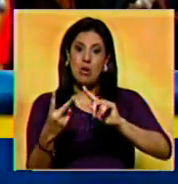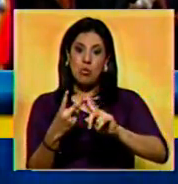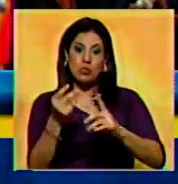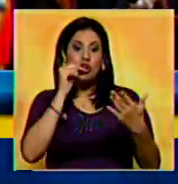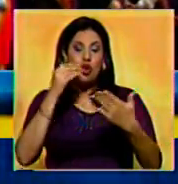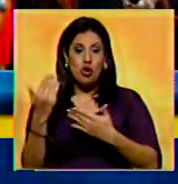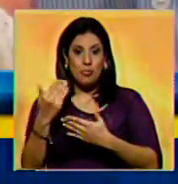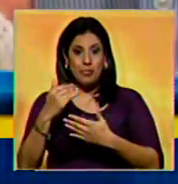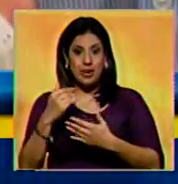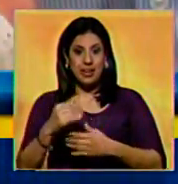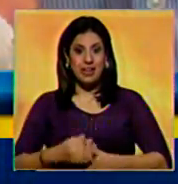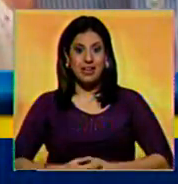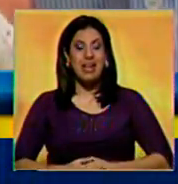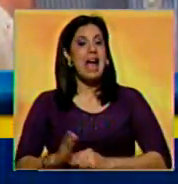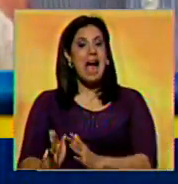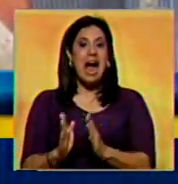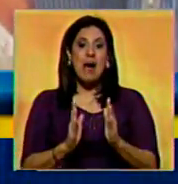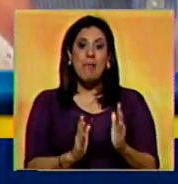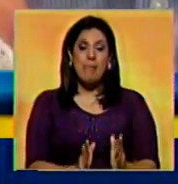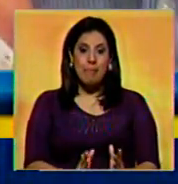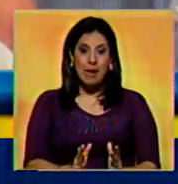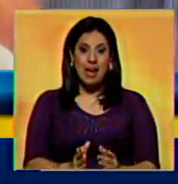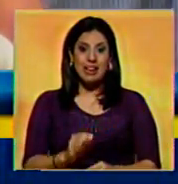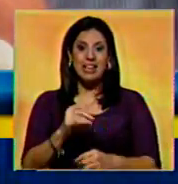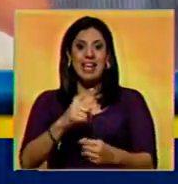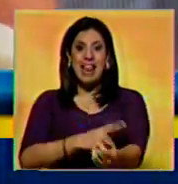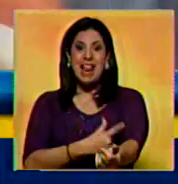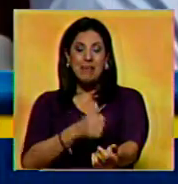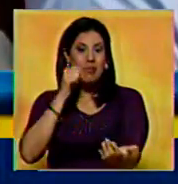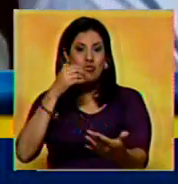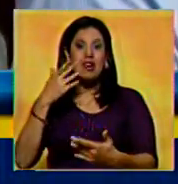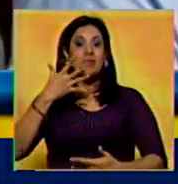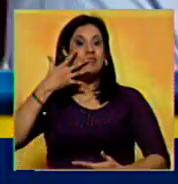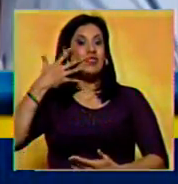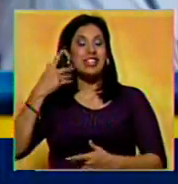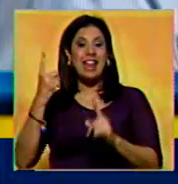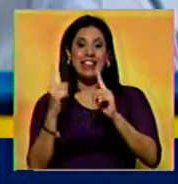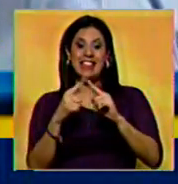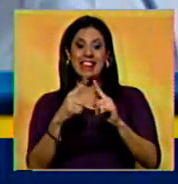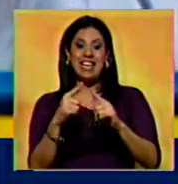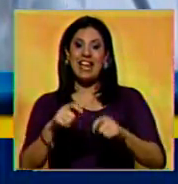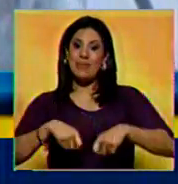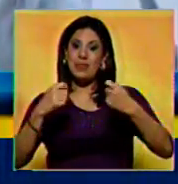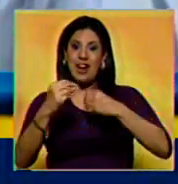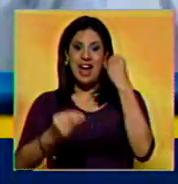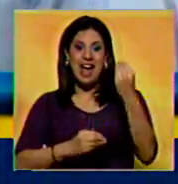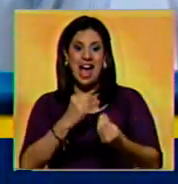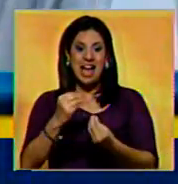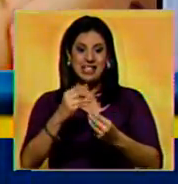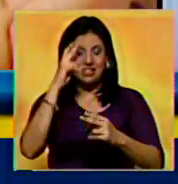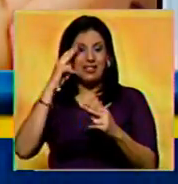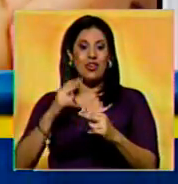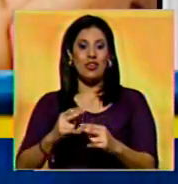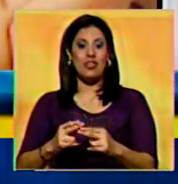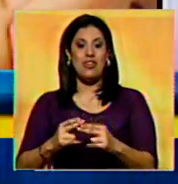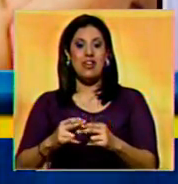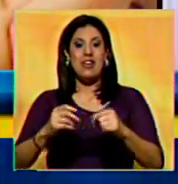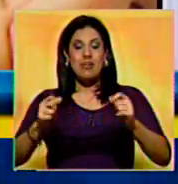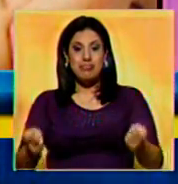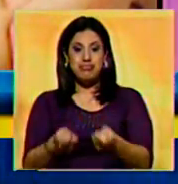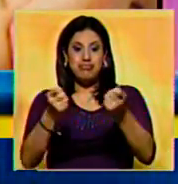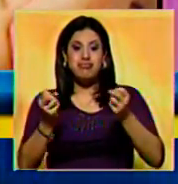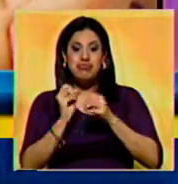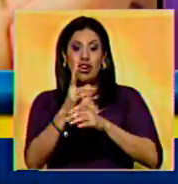Jorge VI. Por otra parte, Pippa, la hermana de Kate, como orgullosa tía, rompió todos los protocolos de la realeza al